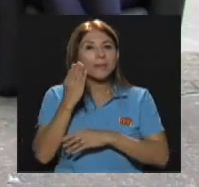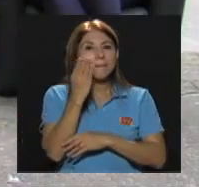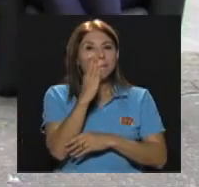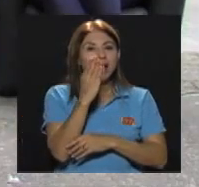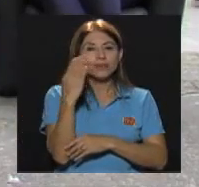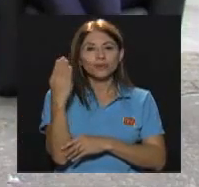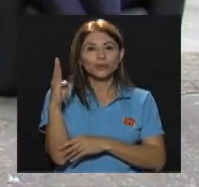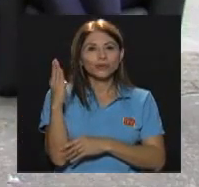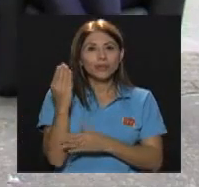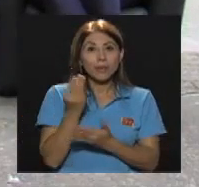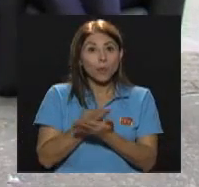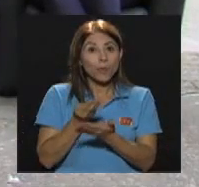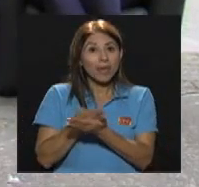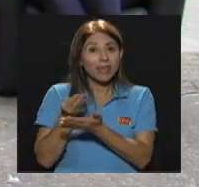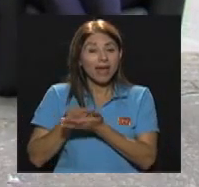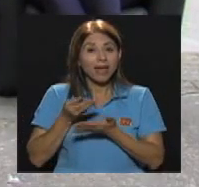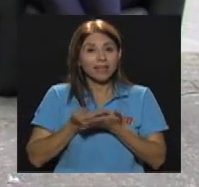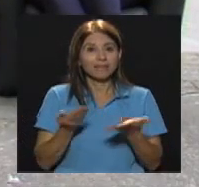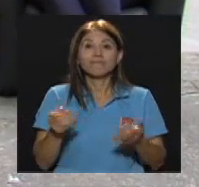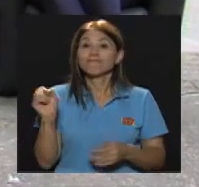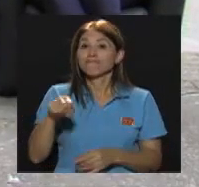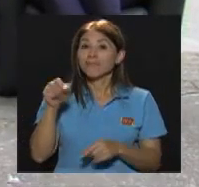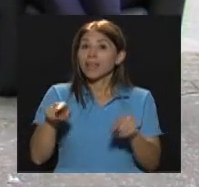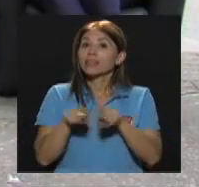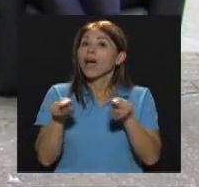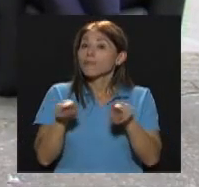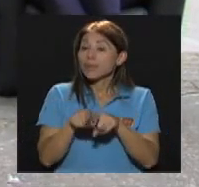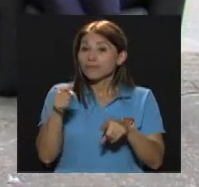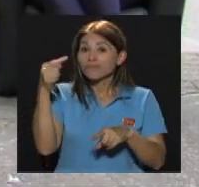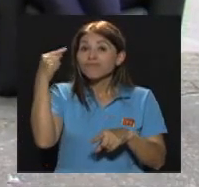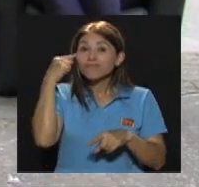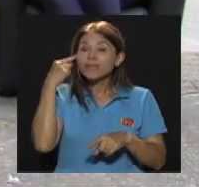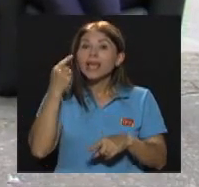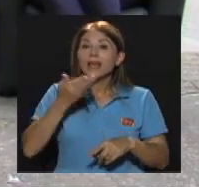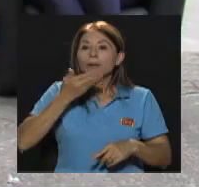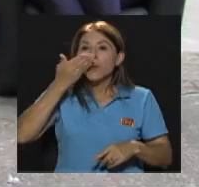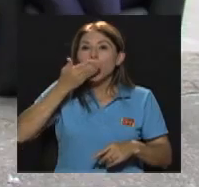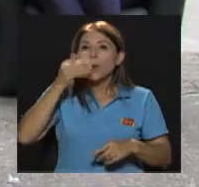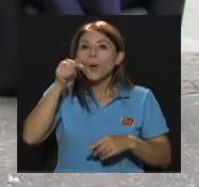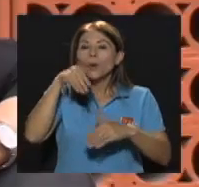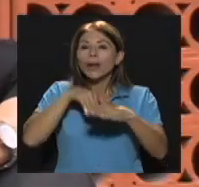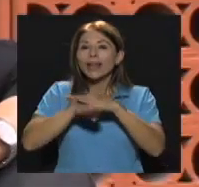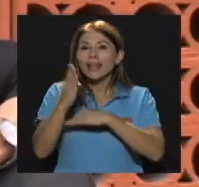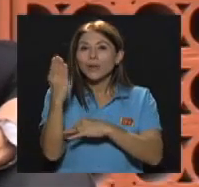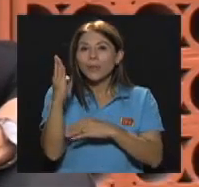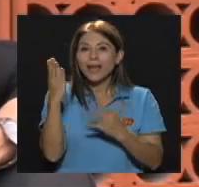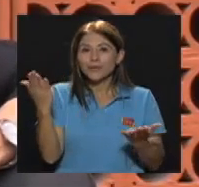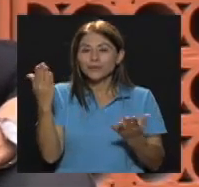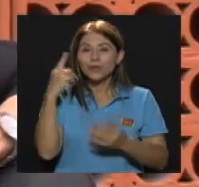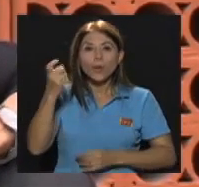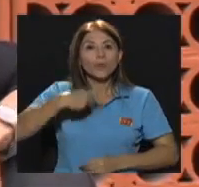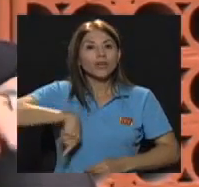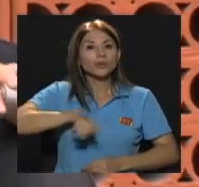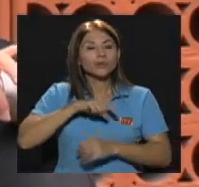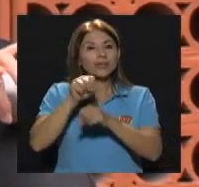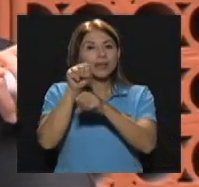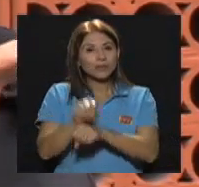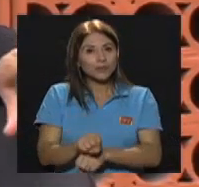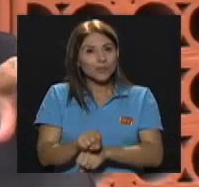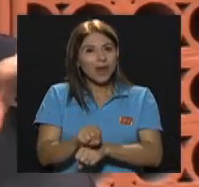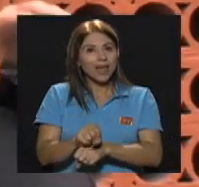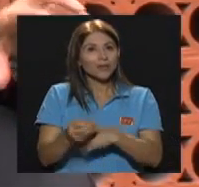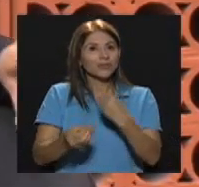de los baños. La humedad de los baños, también el olor de los baños, ¿verdad? Porque precisamente nosotros estamos acostumbrados a tener